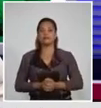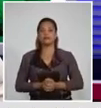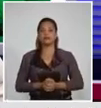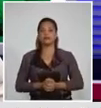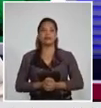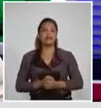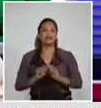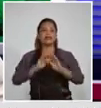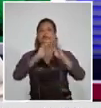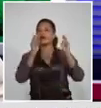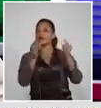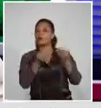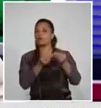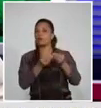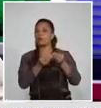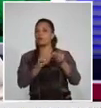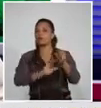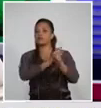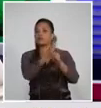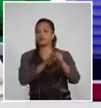se acumulan en la pandemia